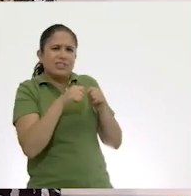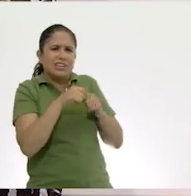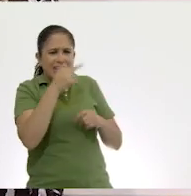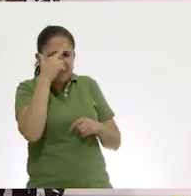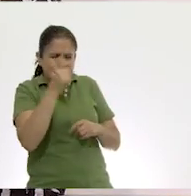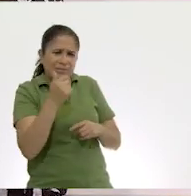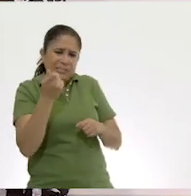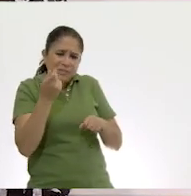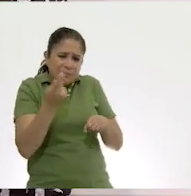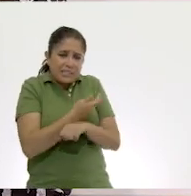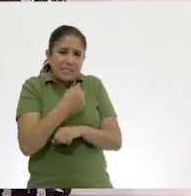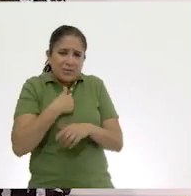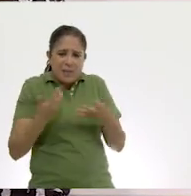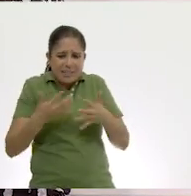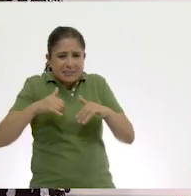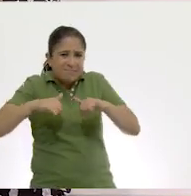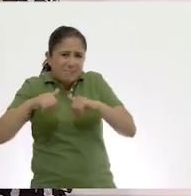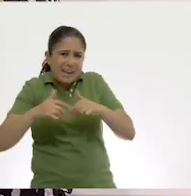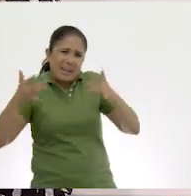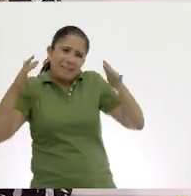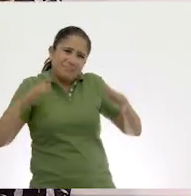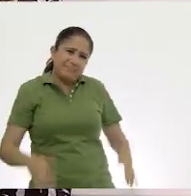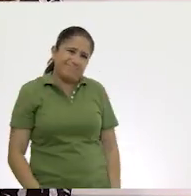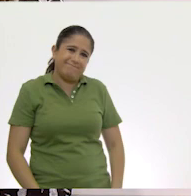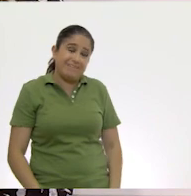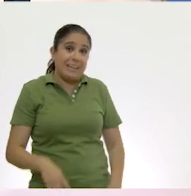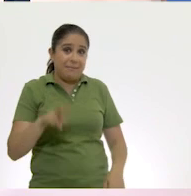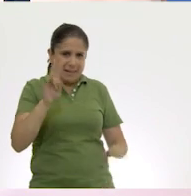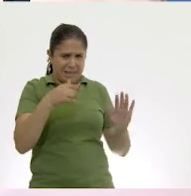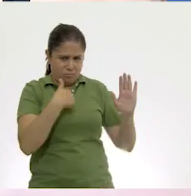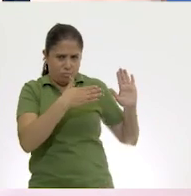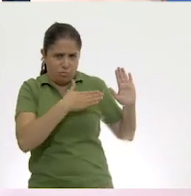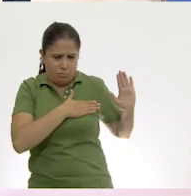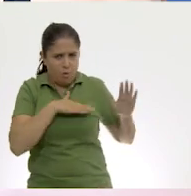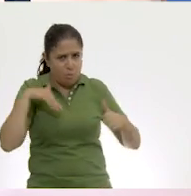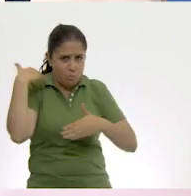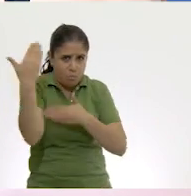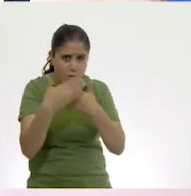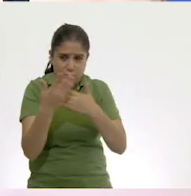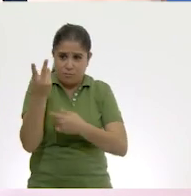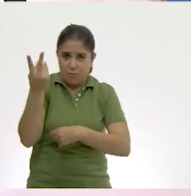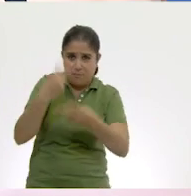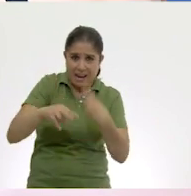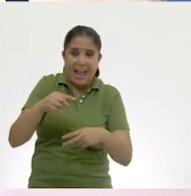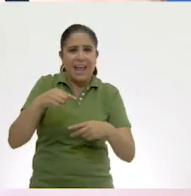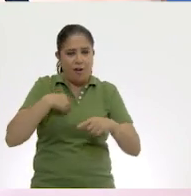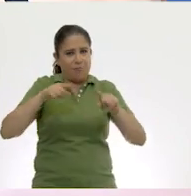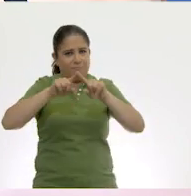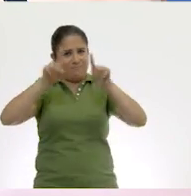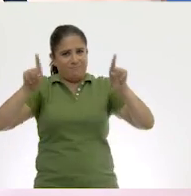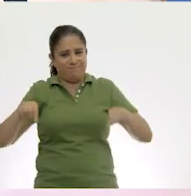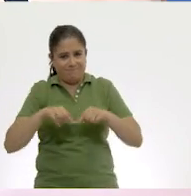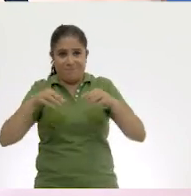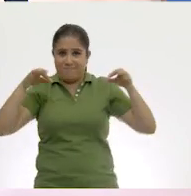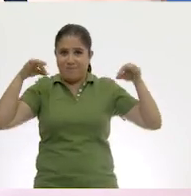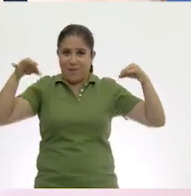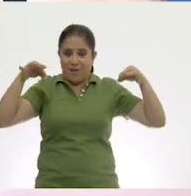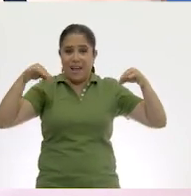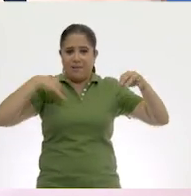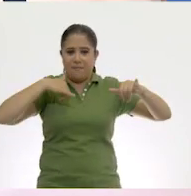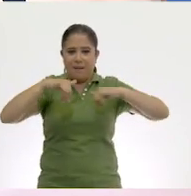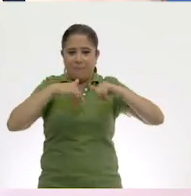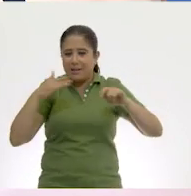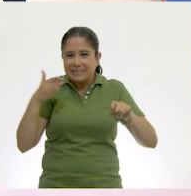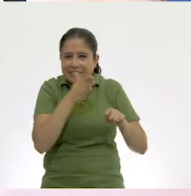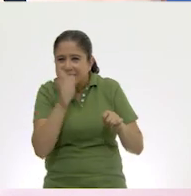me hubiera pasado si hubiera hecho micros pero te prometo que la próxima vez que venga con la hoja en la mano voy a